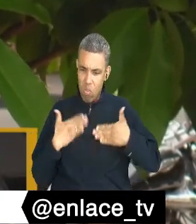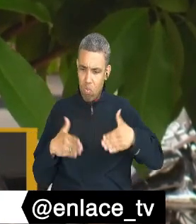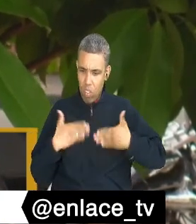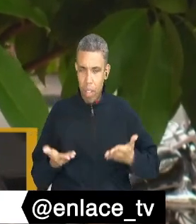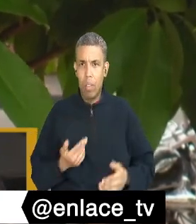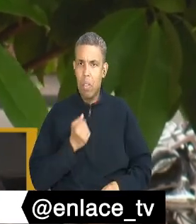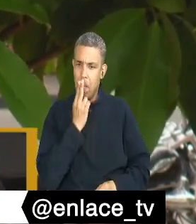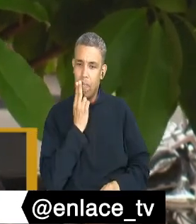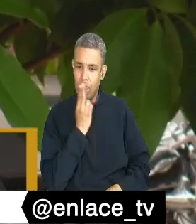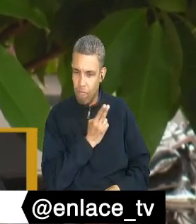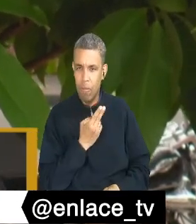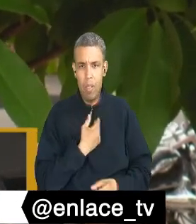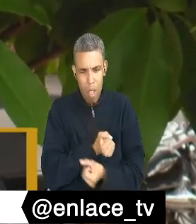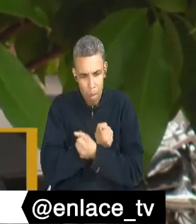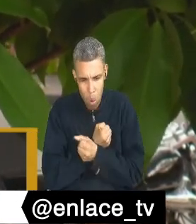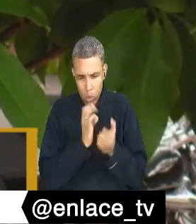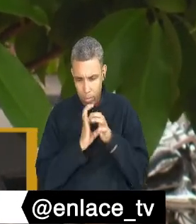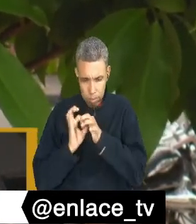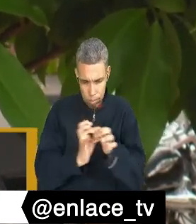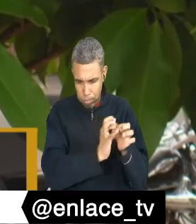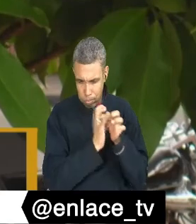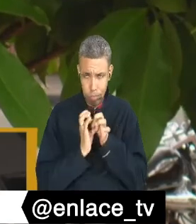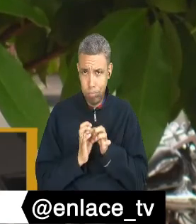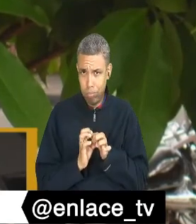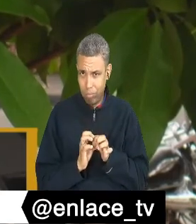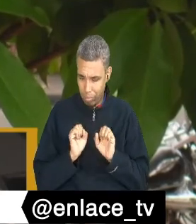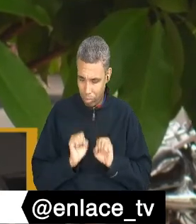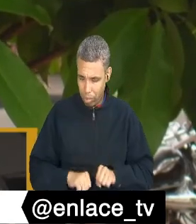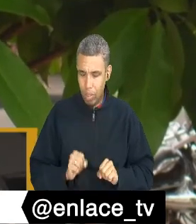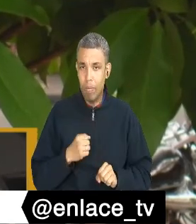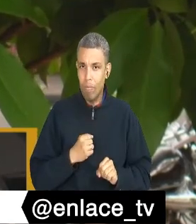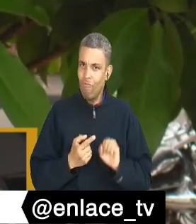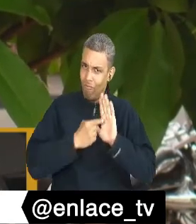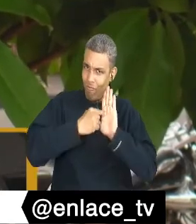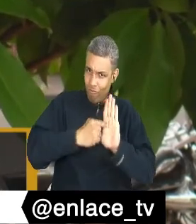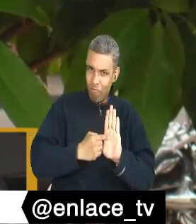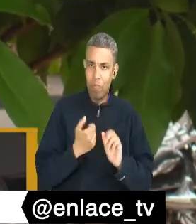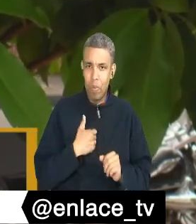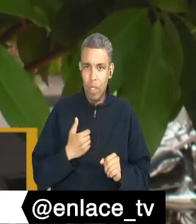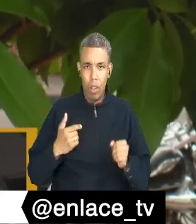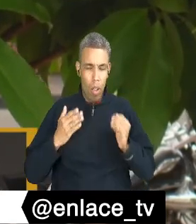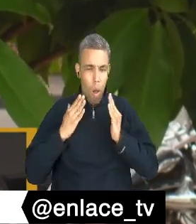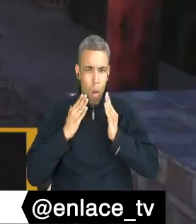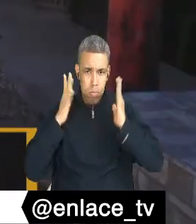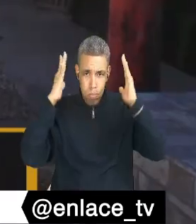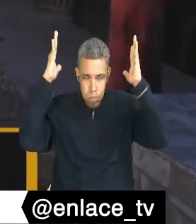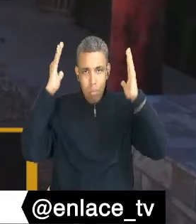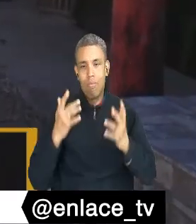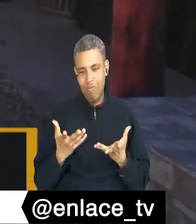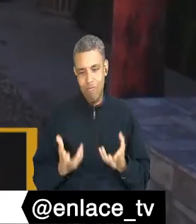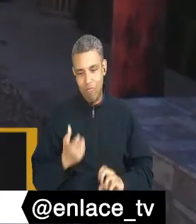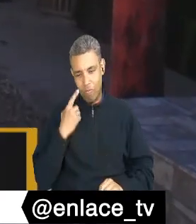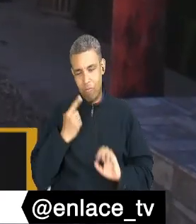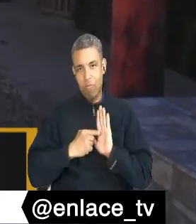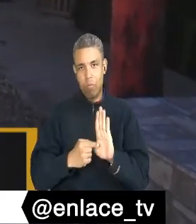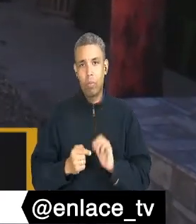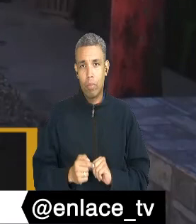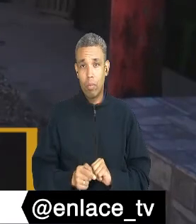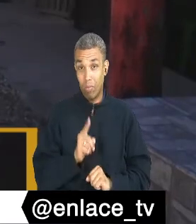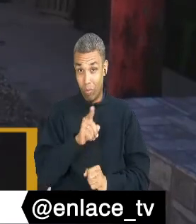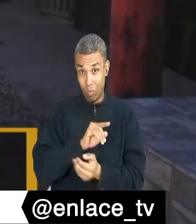nuestro barrio, y la muestra que vamos a hacer es esa, de celebrar nuestro cumpleaños para esa fecha. Así que si usted quiere pasar